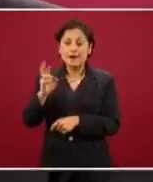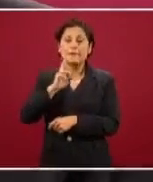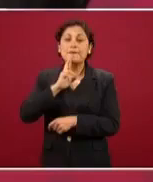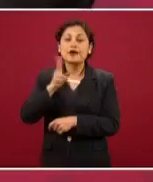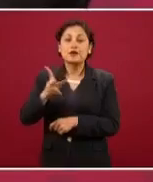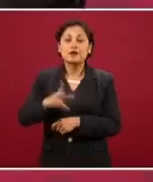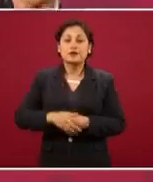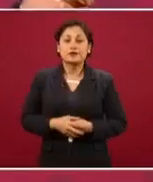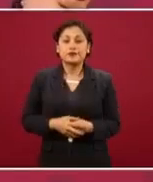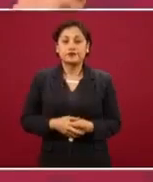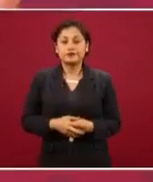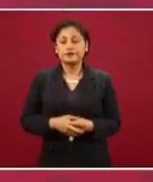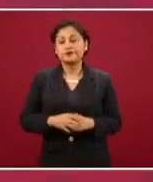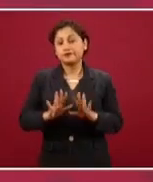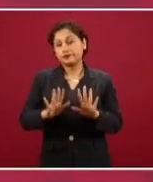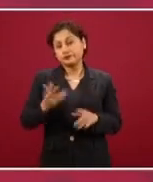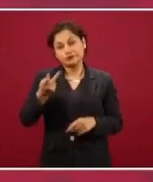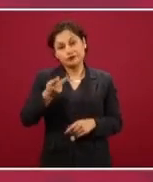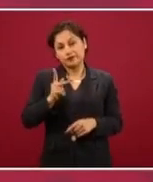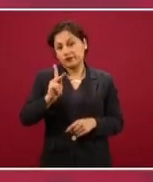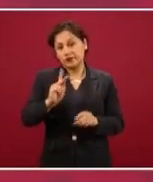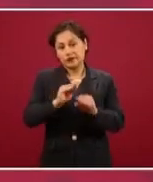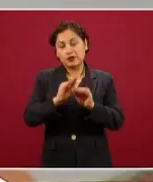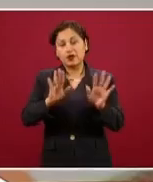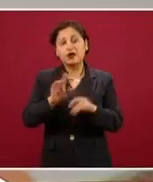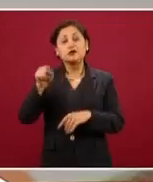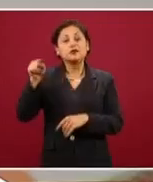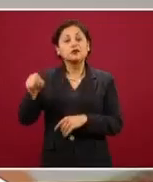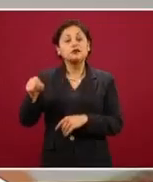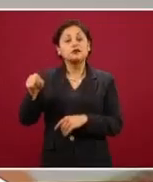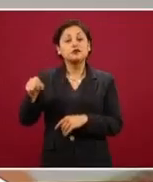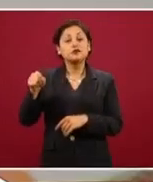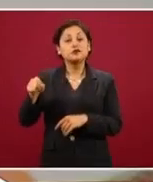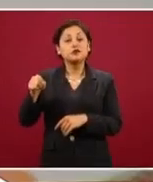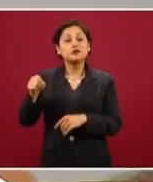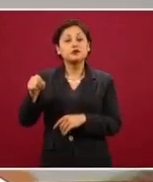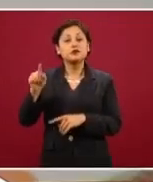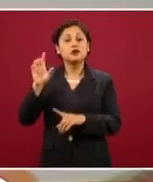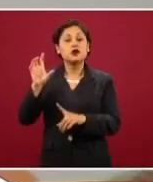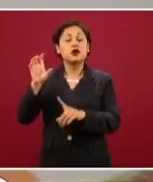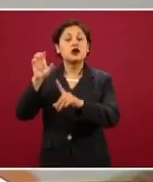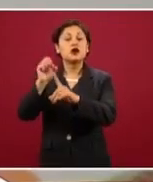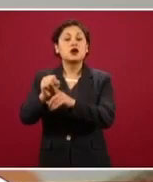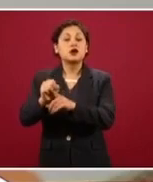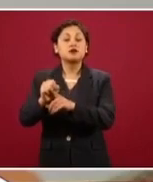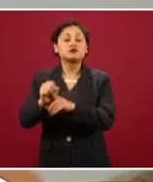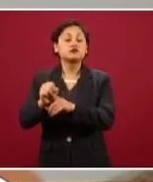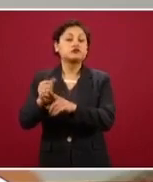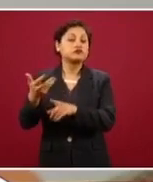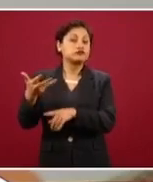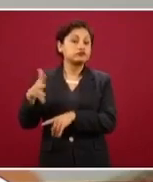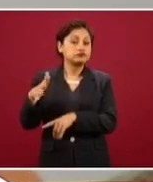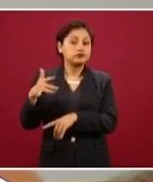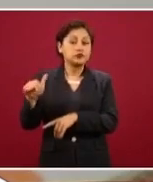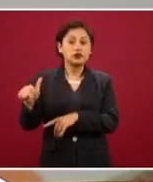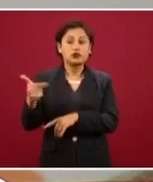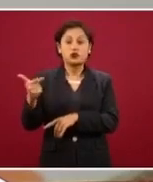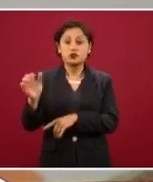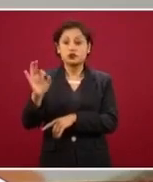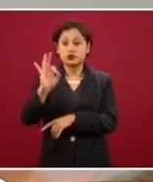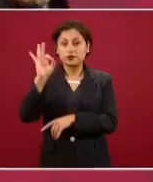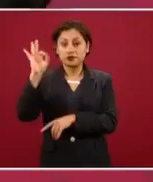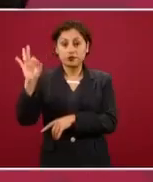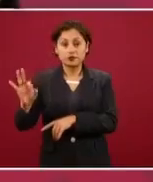que tiene un alcance del 12% de